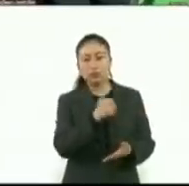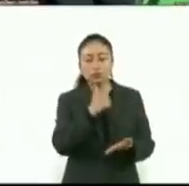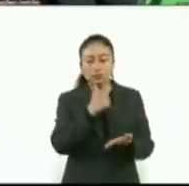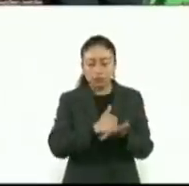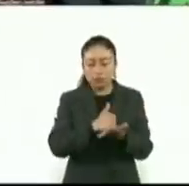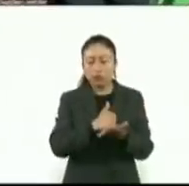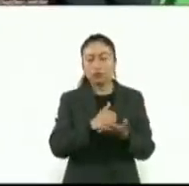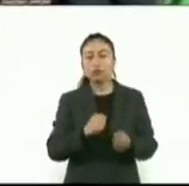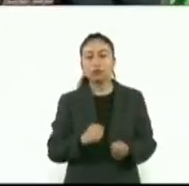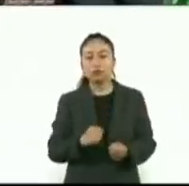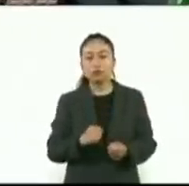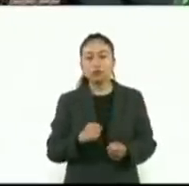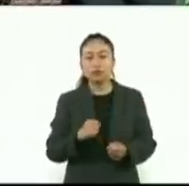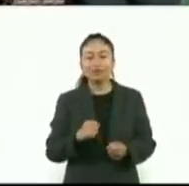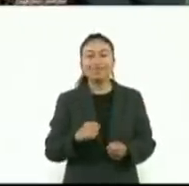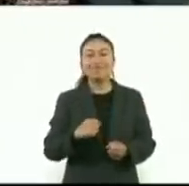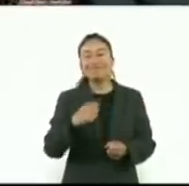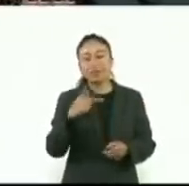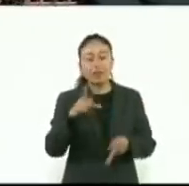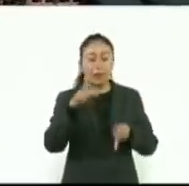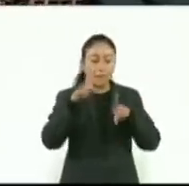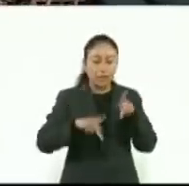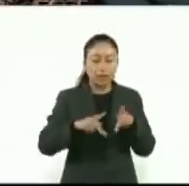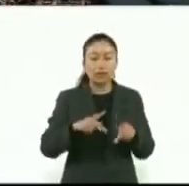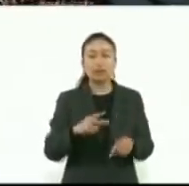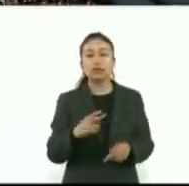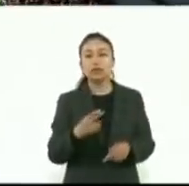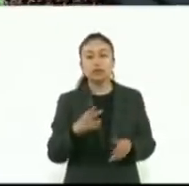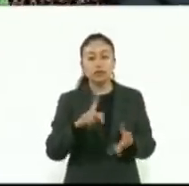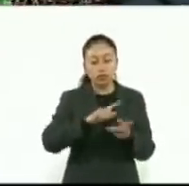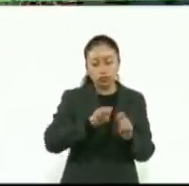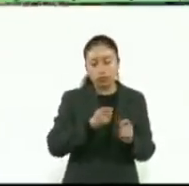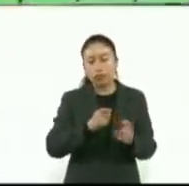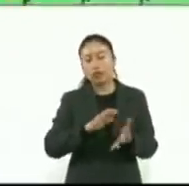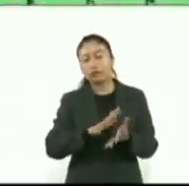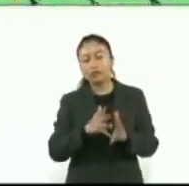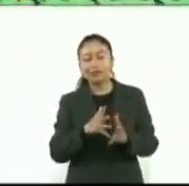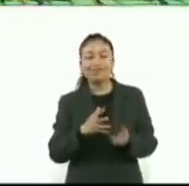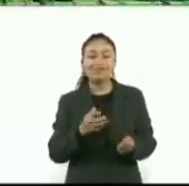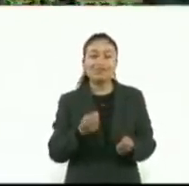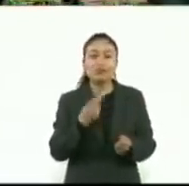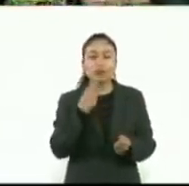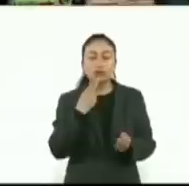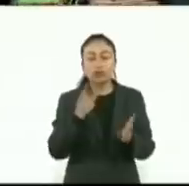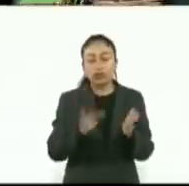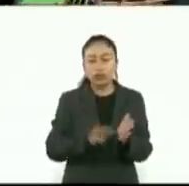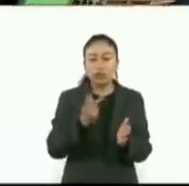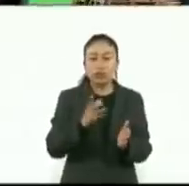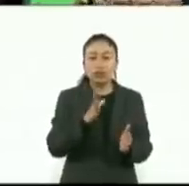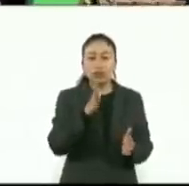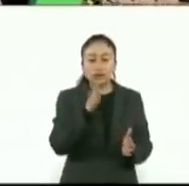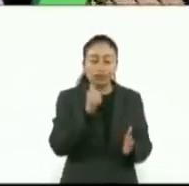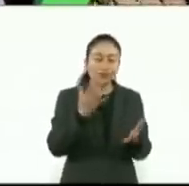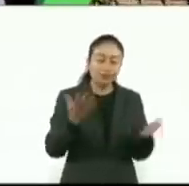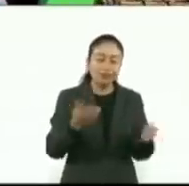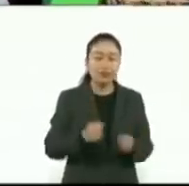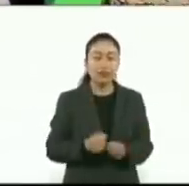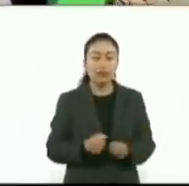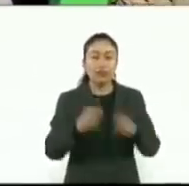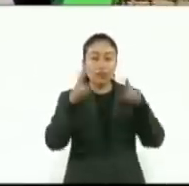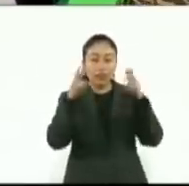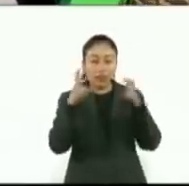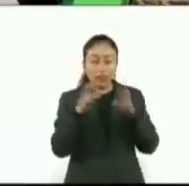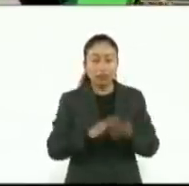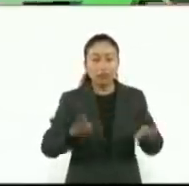es la parte no orgánica, que es reciclable. El gran tema pues es este reciclamiento de la